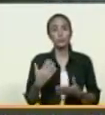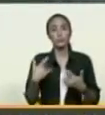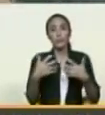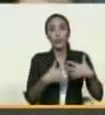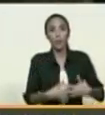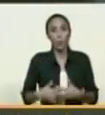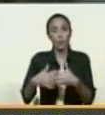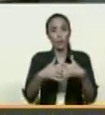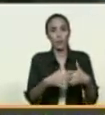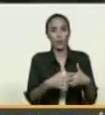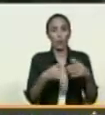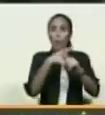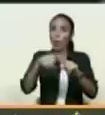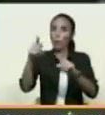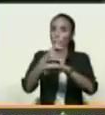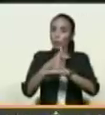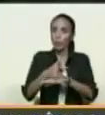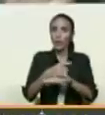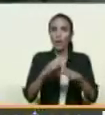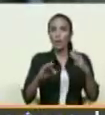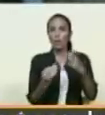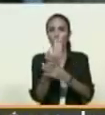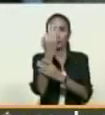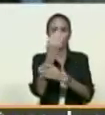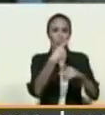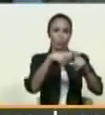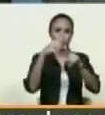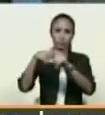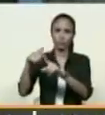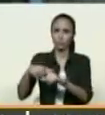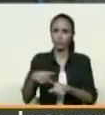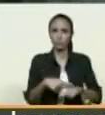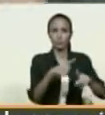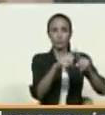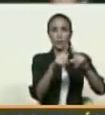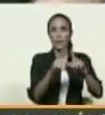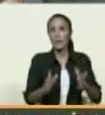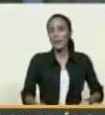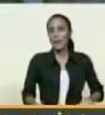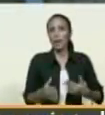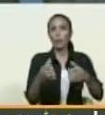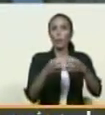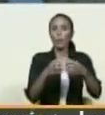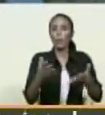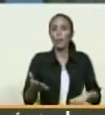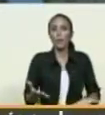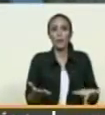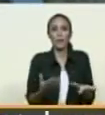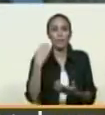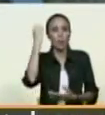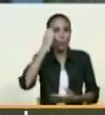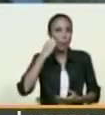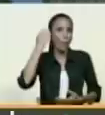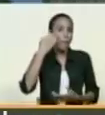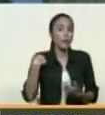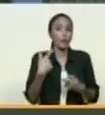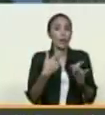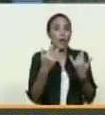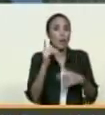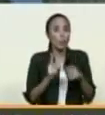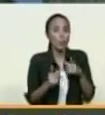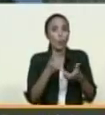pero de otra fundación allá, fundación aquella, el nombre de un viejo líder de la derecha europea, no sé qué, que financian a la oposición